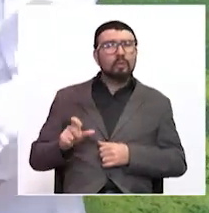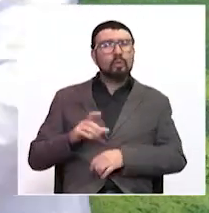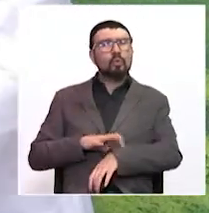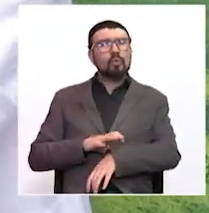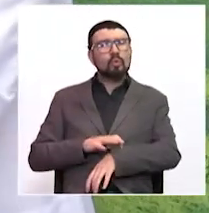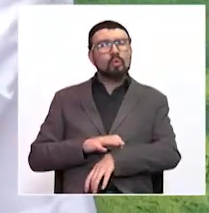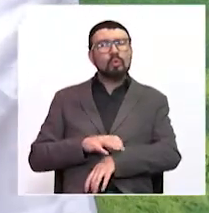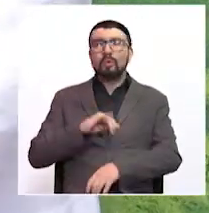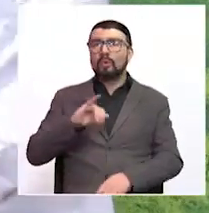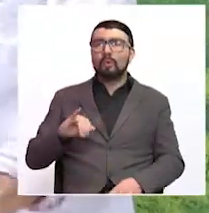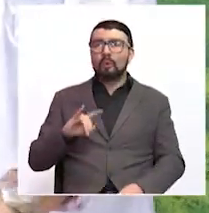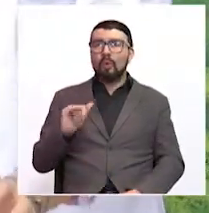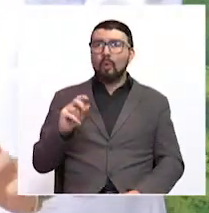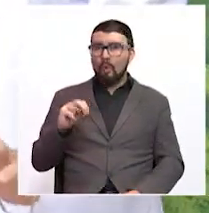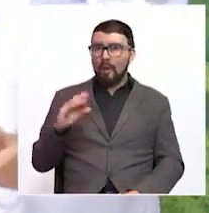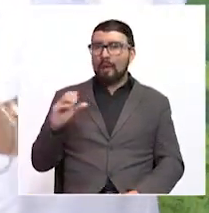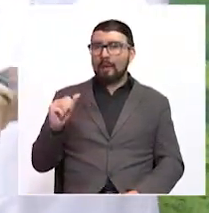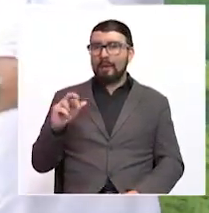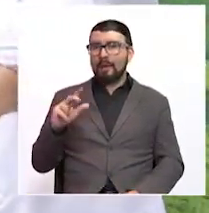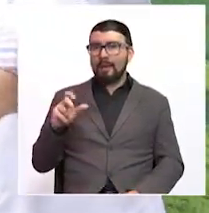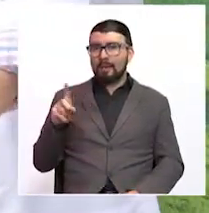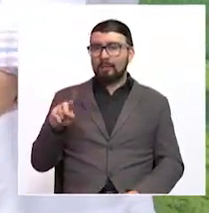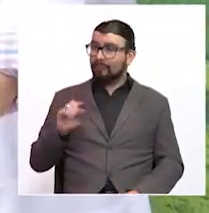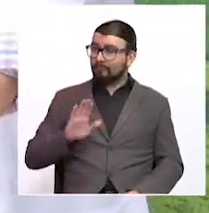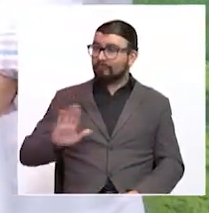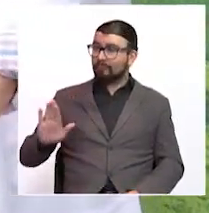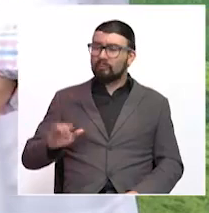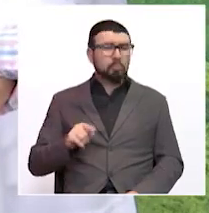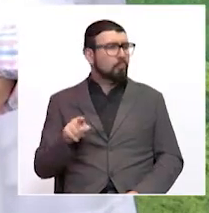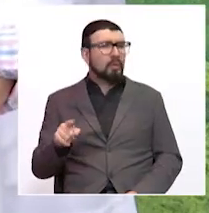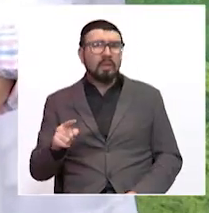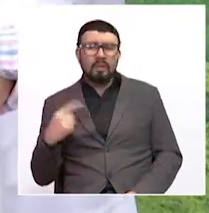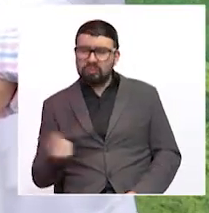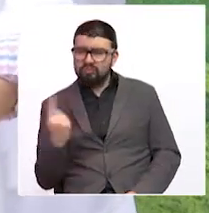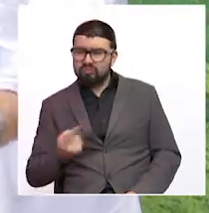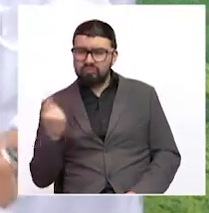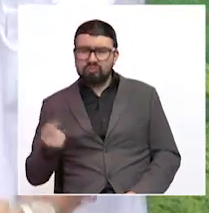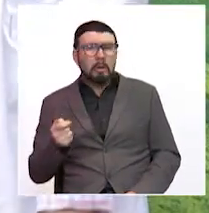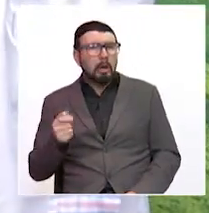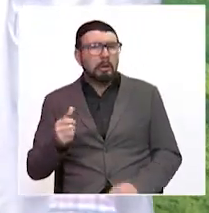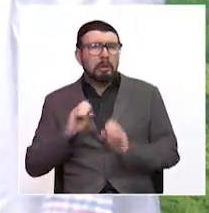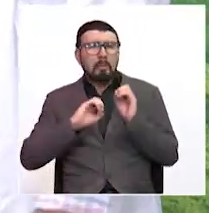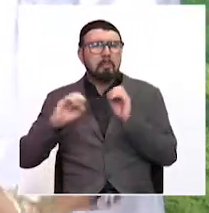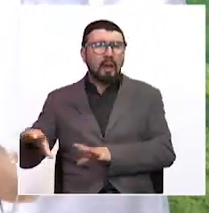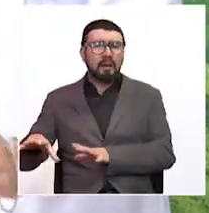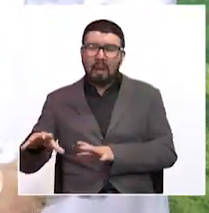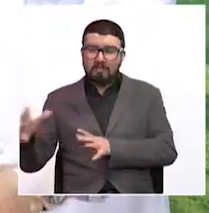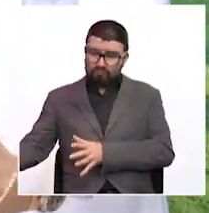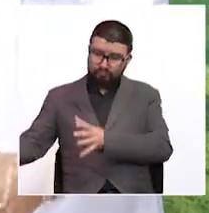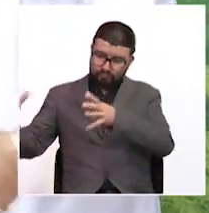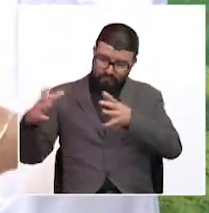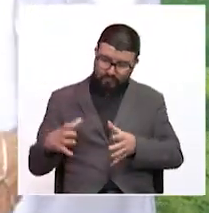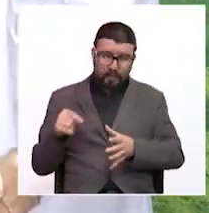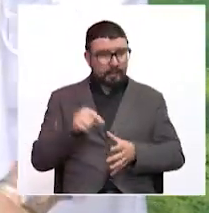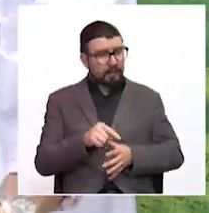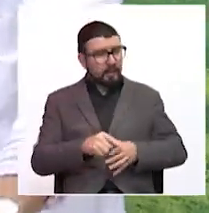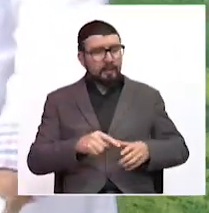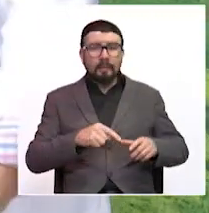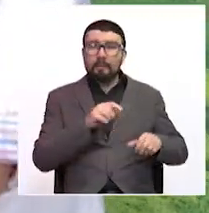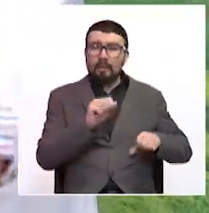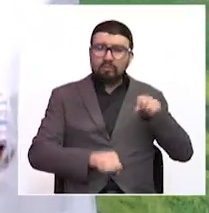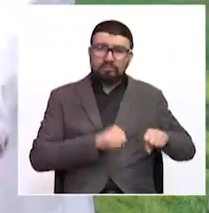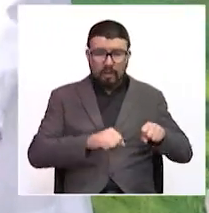carlos se lo haga total esta era una licuadora que estaba para botar le adaptaron a la llanta a un sistema que